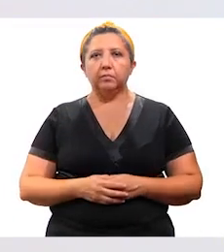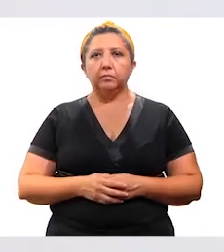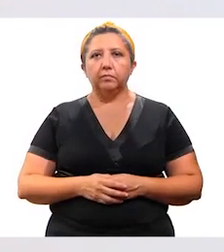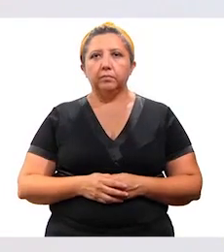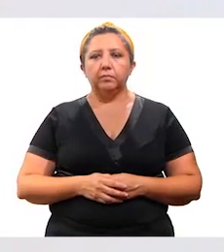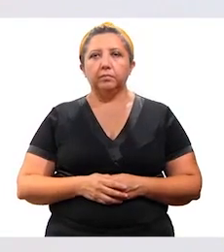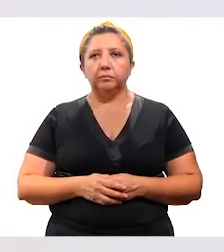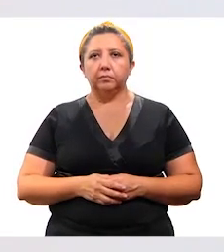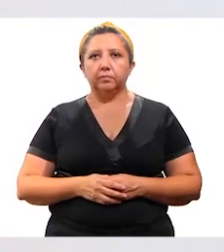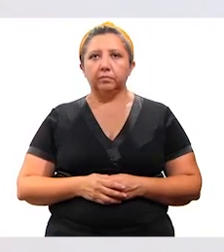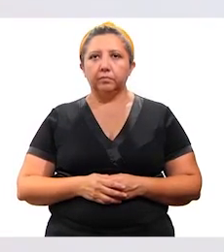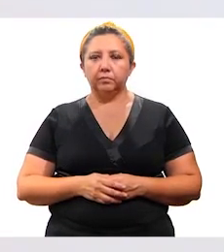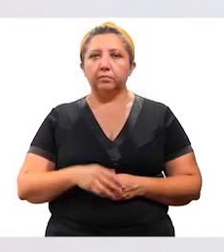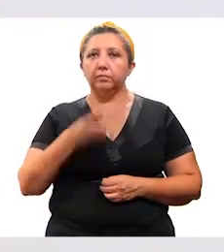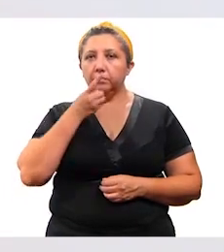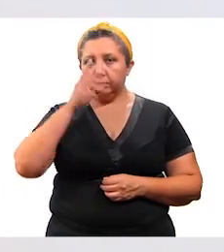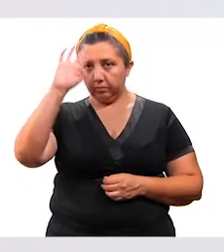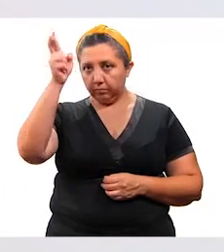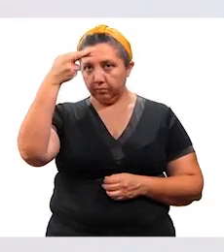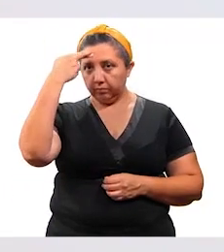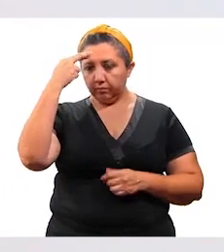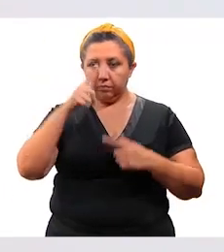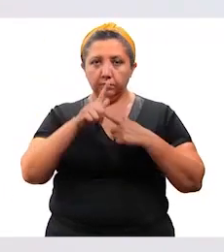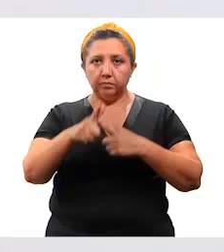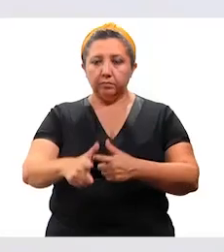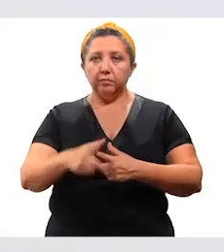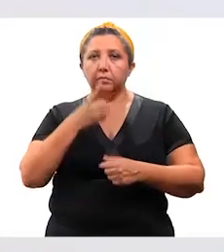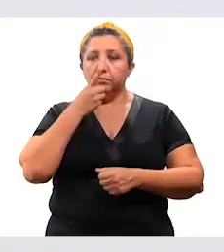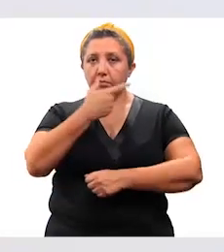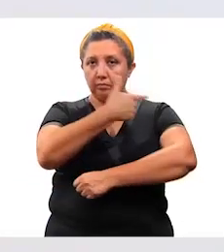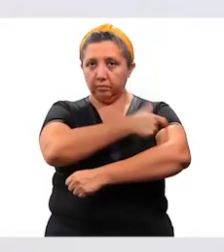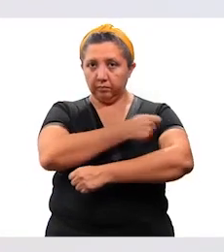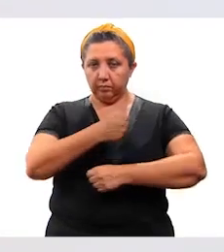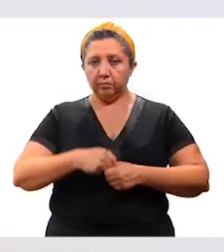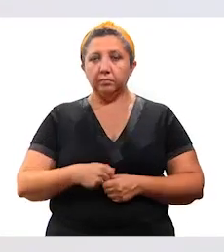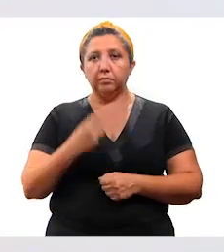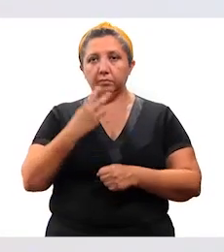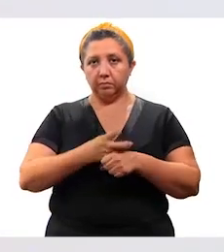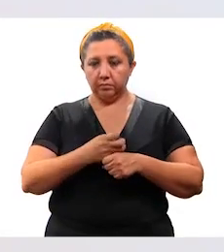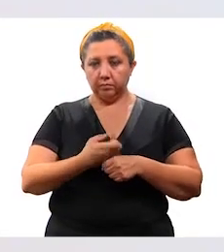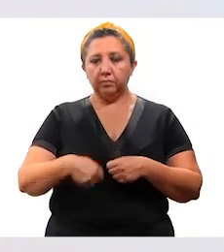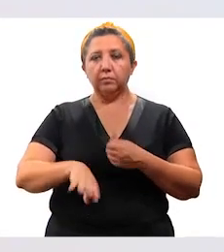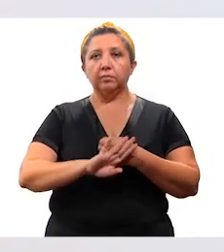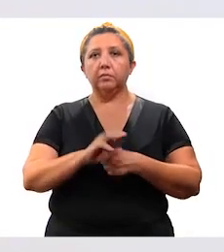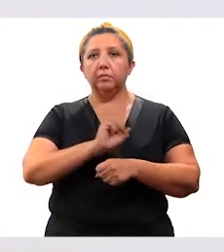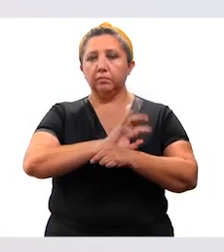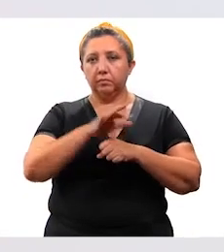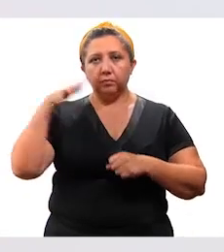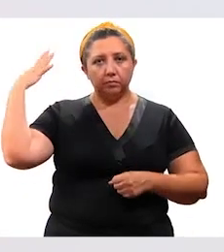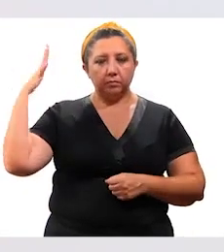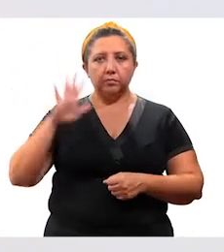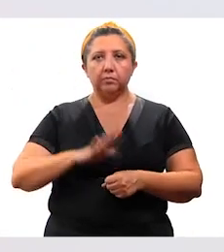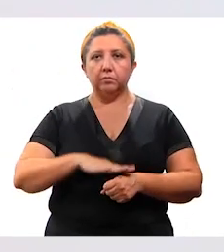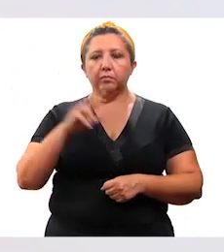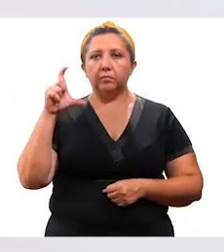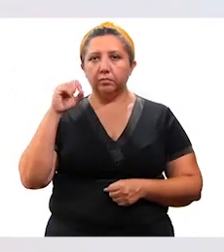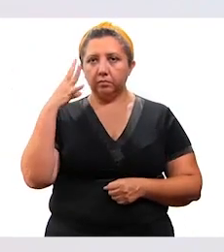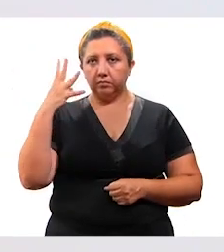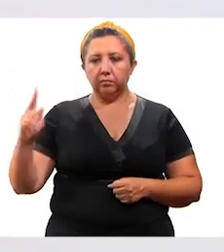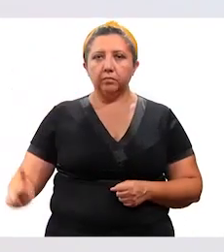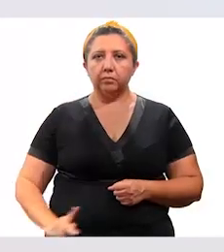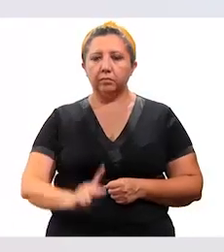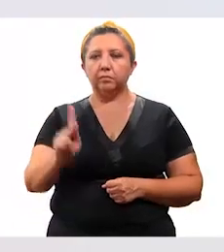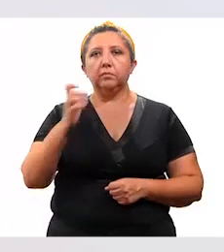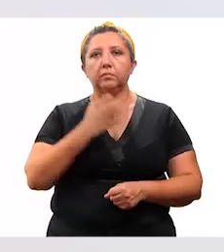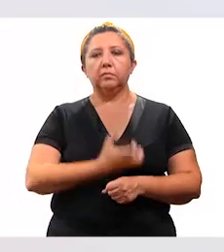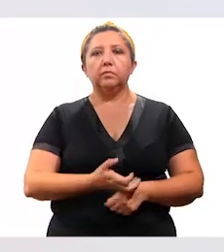días. Cabe recordar que continúa la aplicación de las dosis de refuerzo de la vacuna contra el coronavirus para adultos mayores de 24